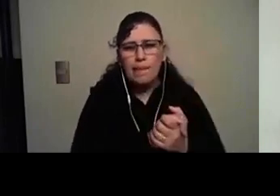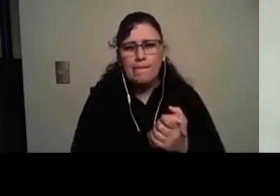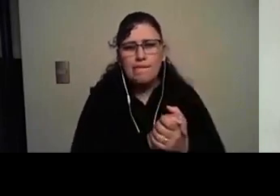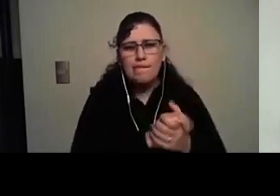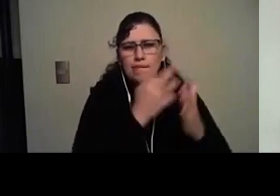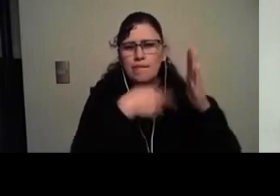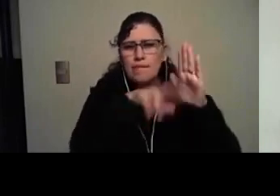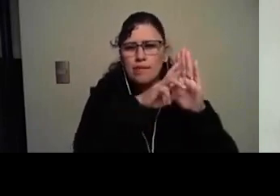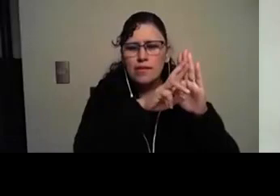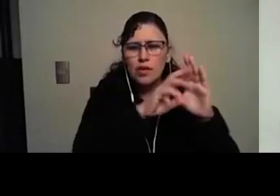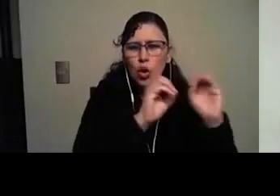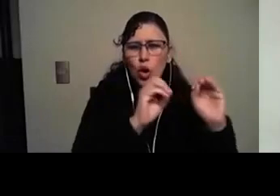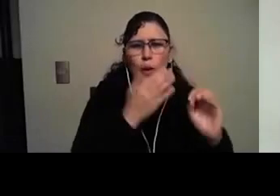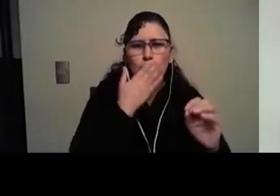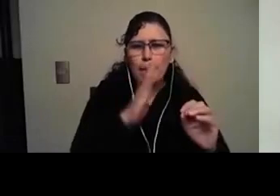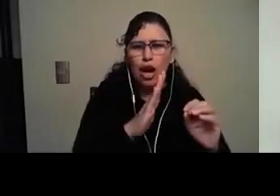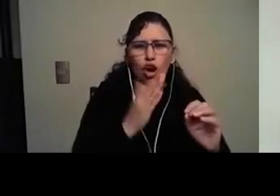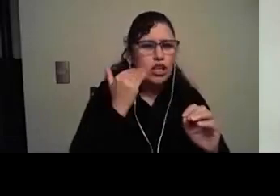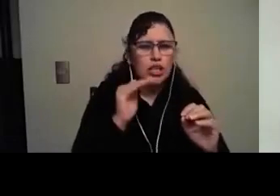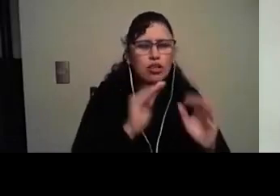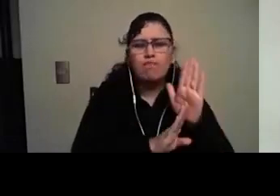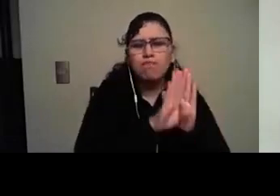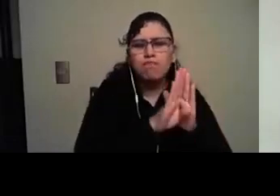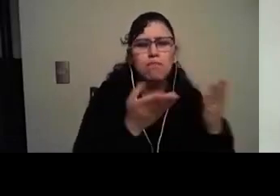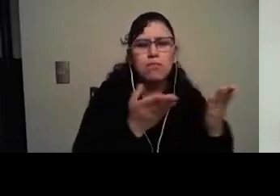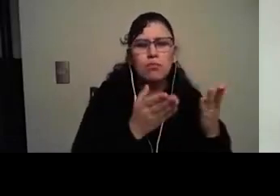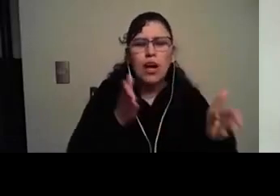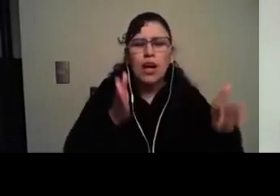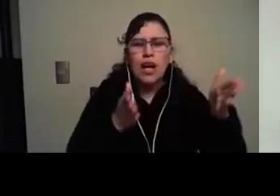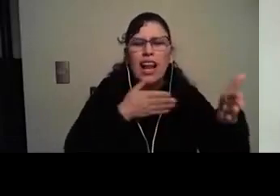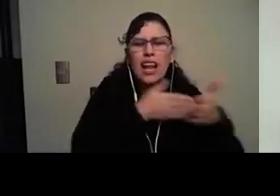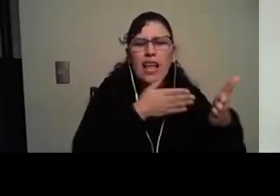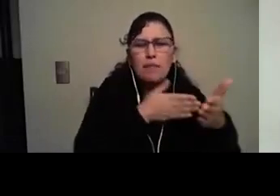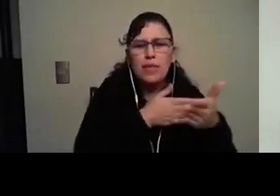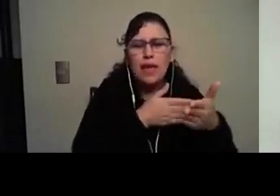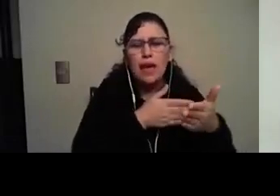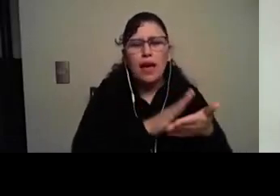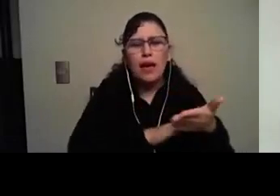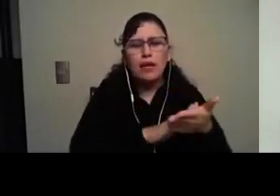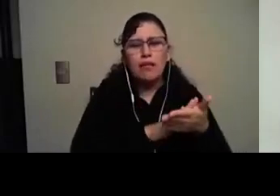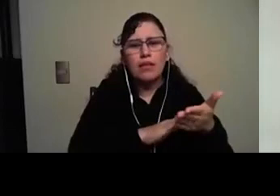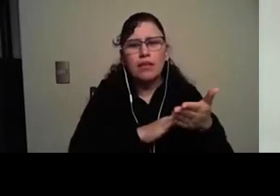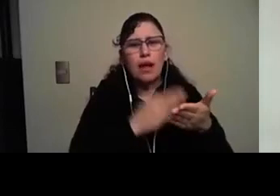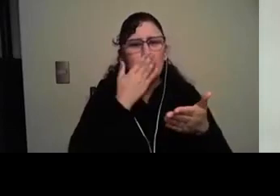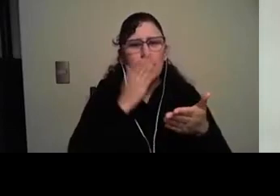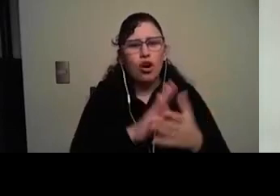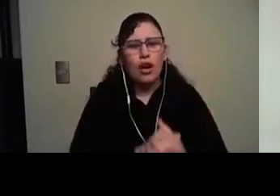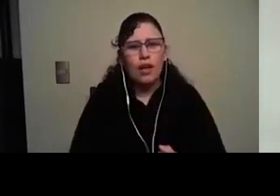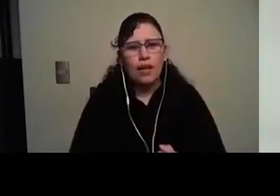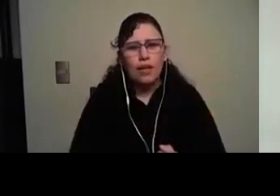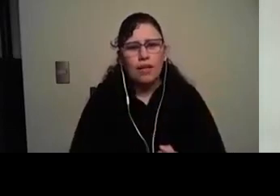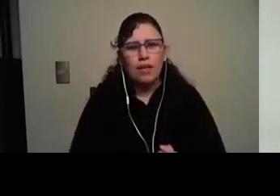¿cuáles serían como los límites y las posibilidades de mejora como propiamente tal?